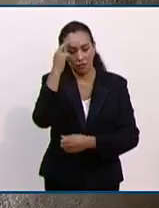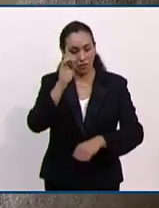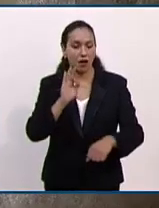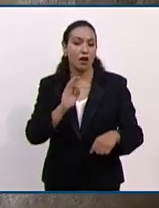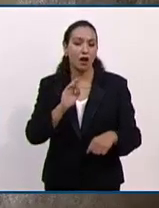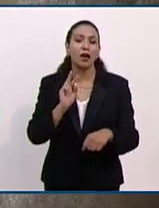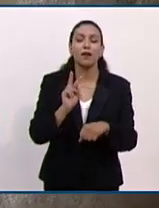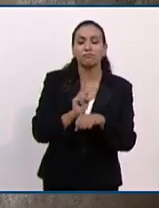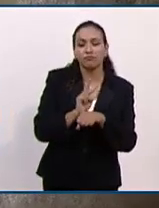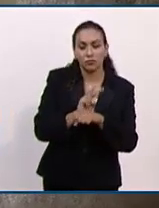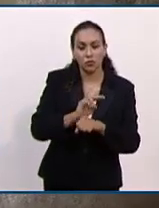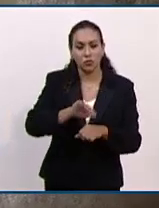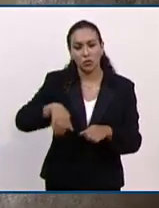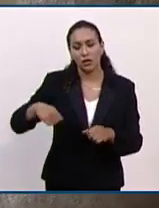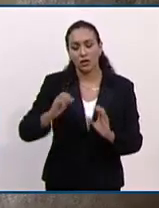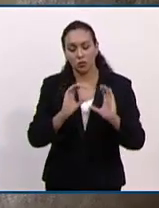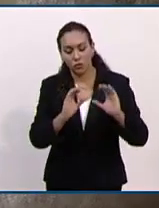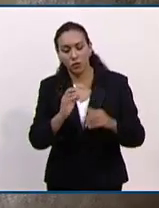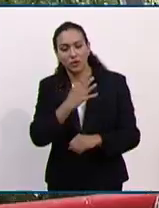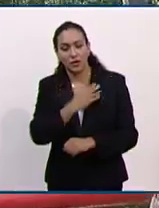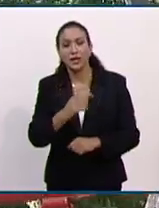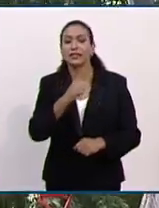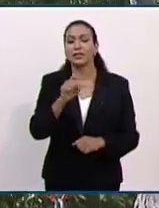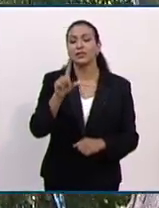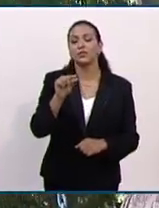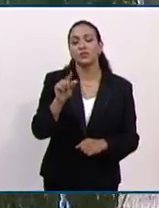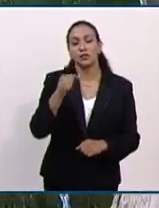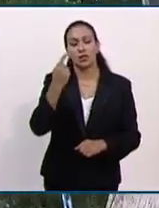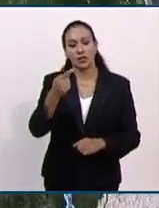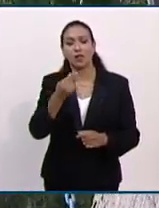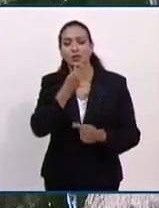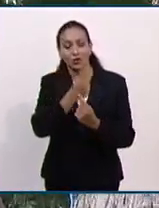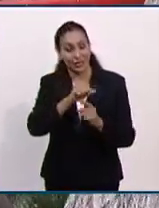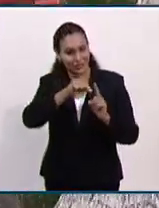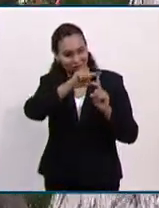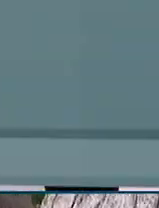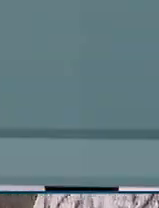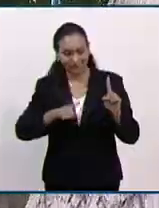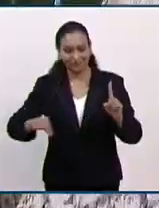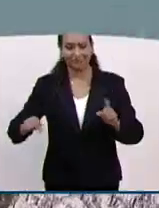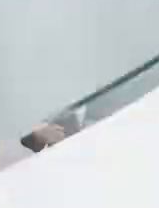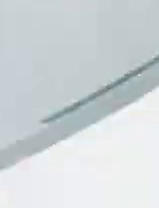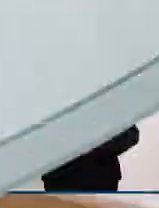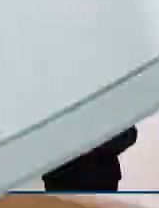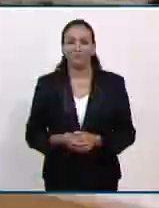de 1.271 infantes en todo el país.